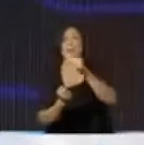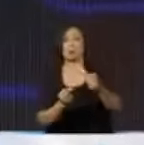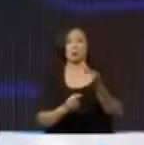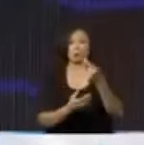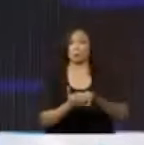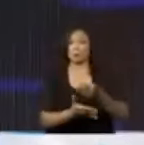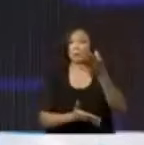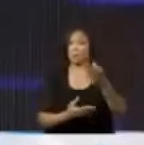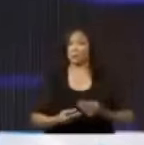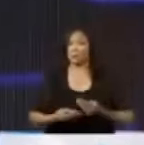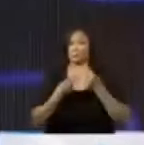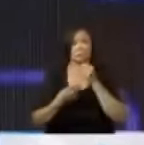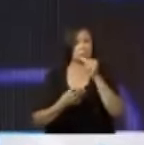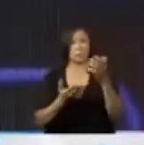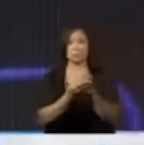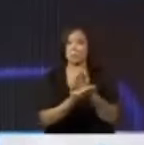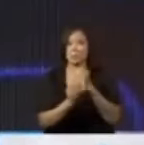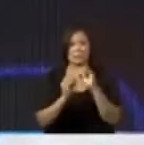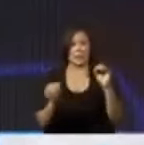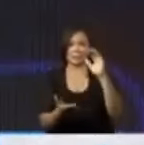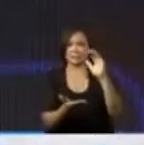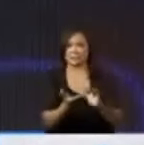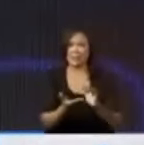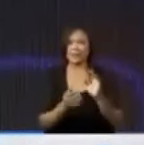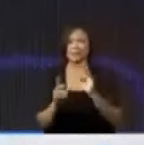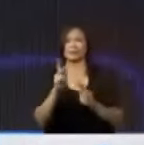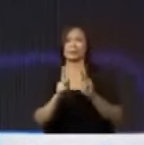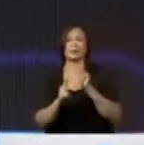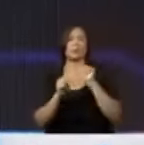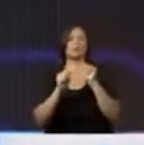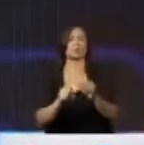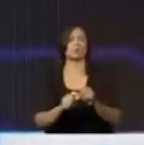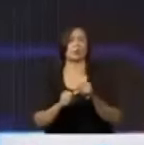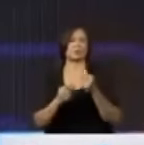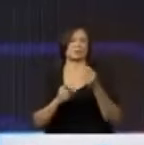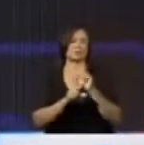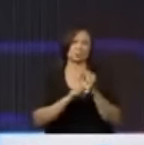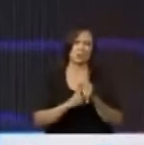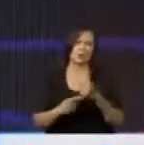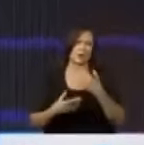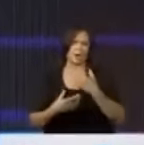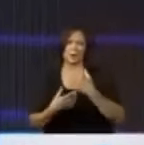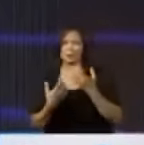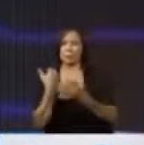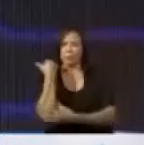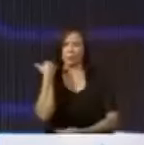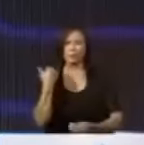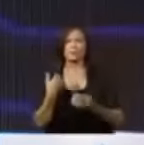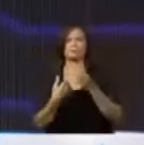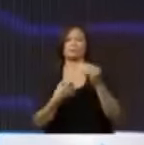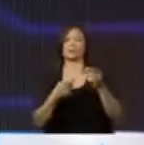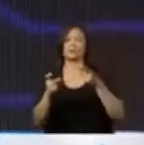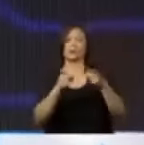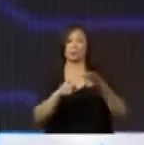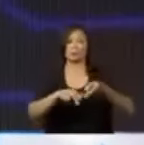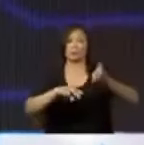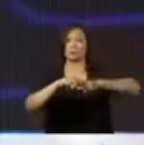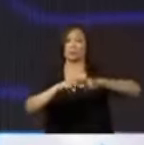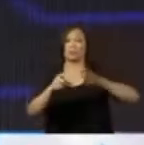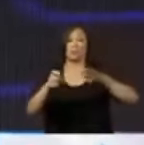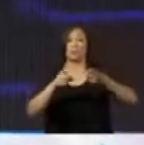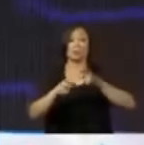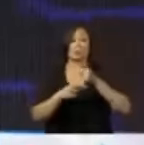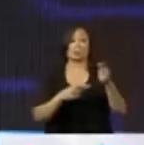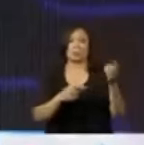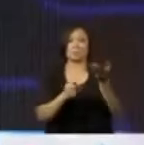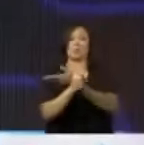con el alto costo de la vida, no ha logrado reducir. El pueblo dominicano sigue teniendo carencias en ese aspecto. En materia de control de la inflación, este